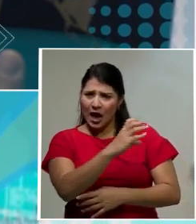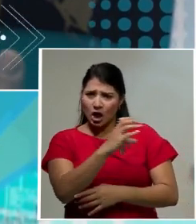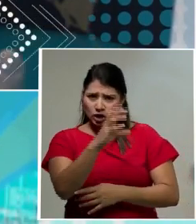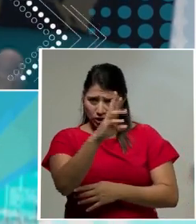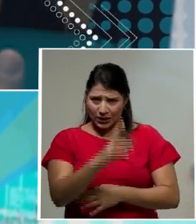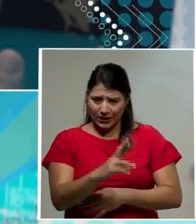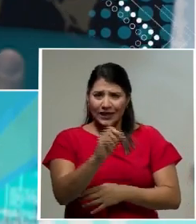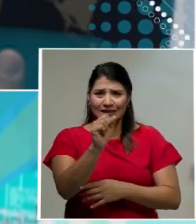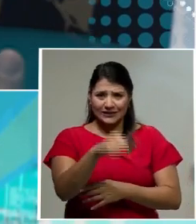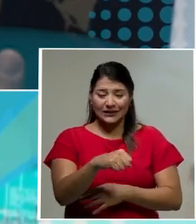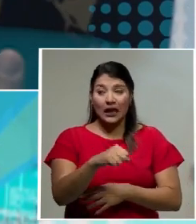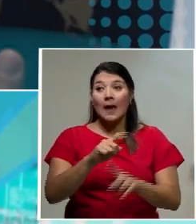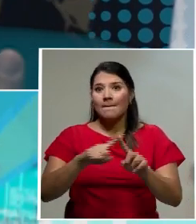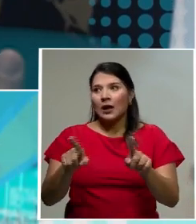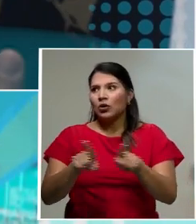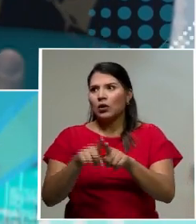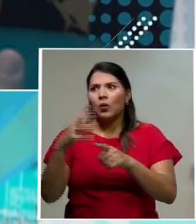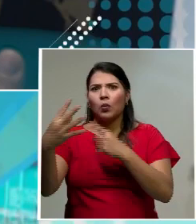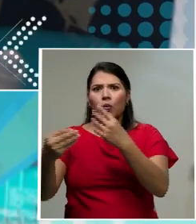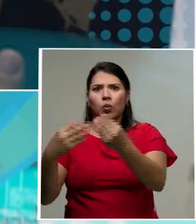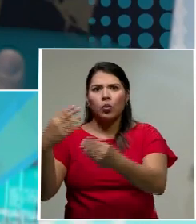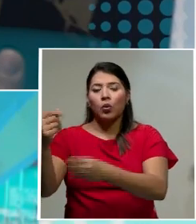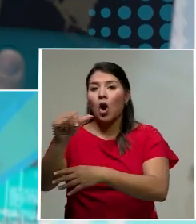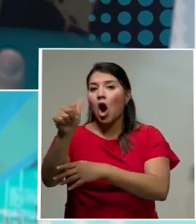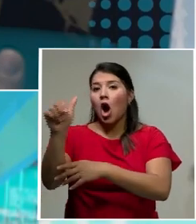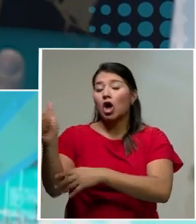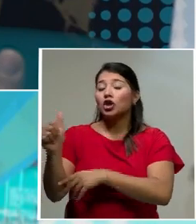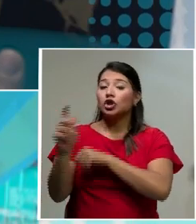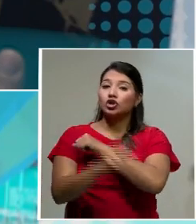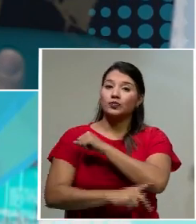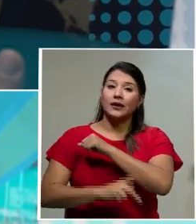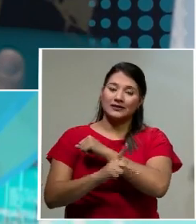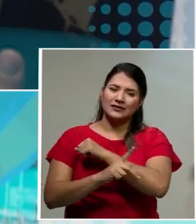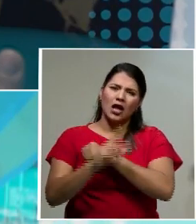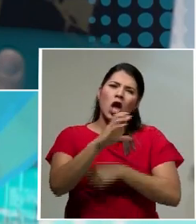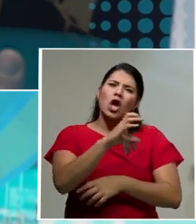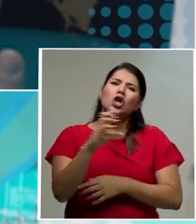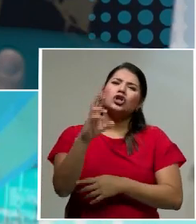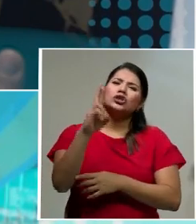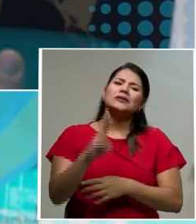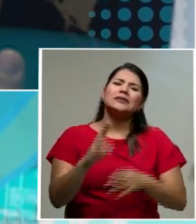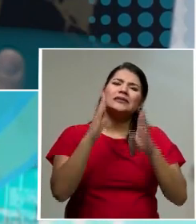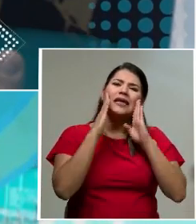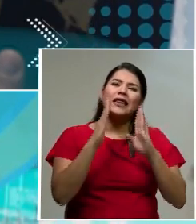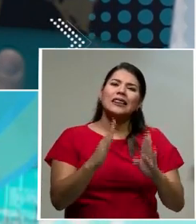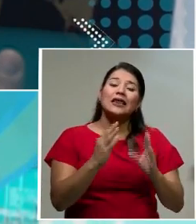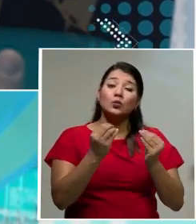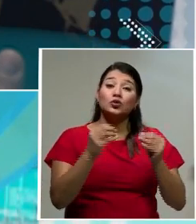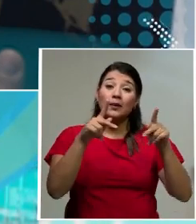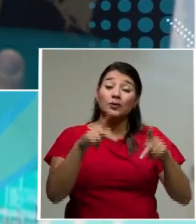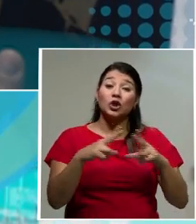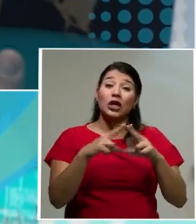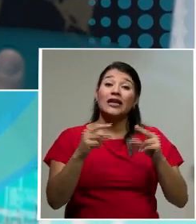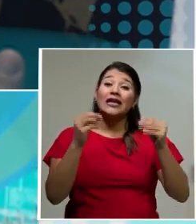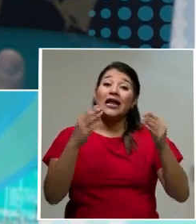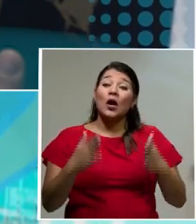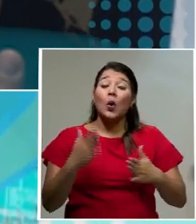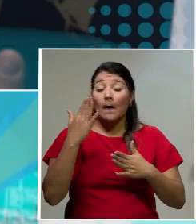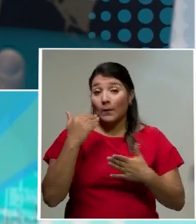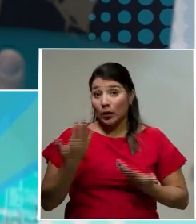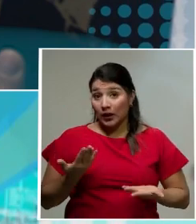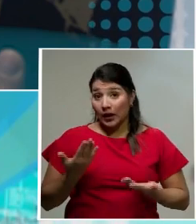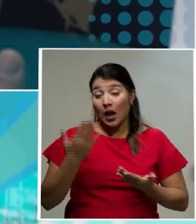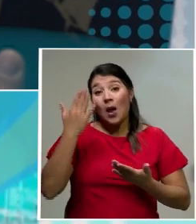pero Costa Rica, al ser el país que históricamente ha recibido más personas nicaragüenses, ellos buscan cómo estar acá, porque también